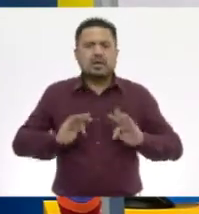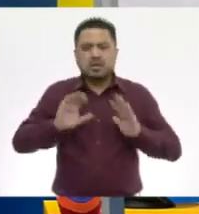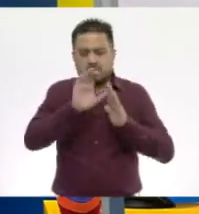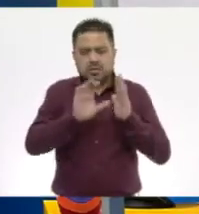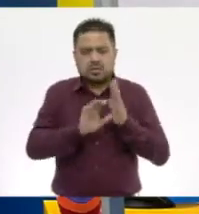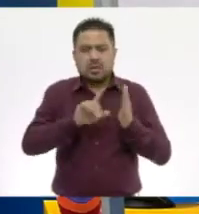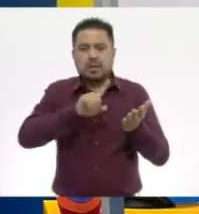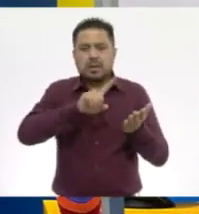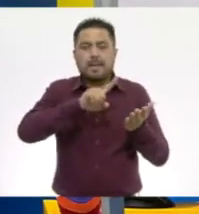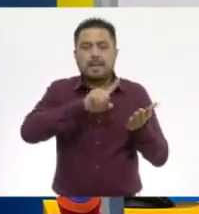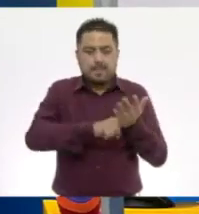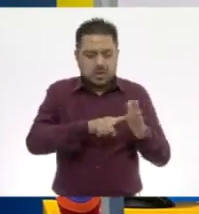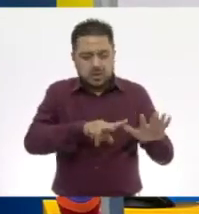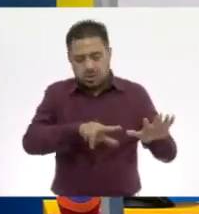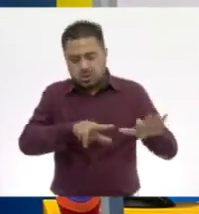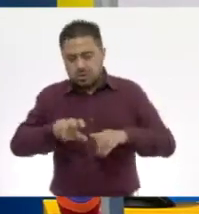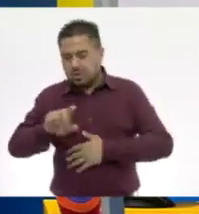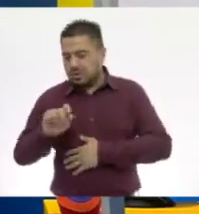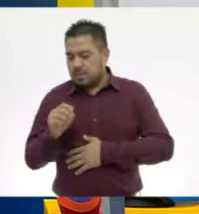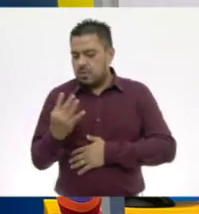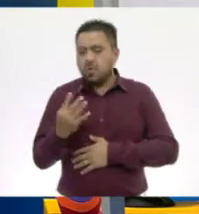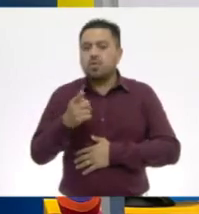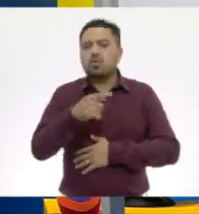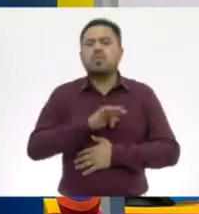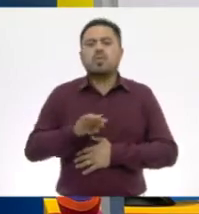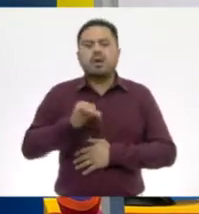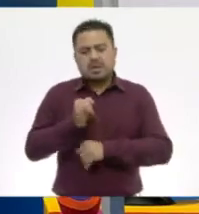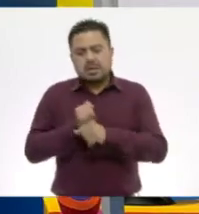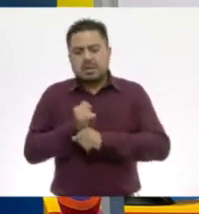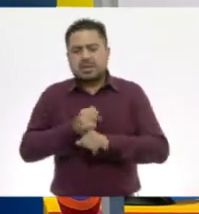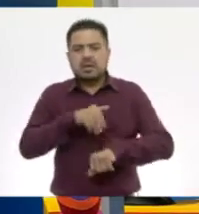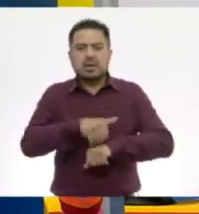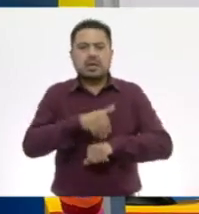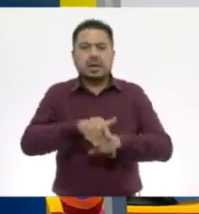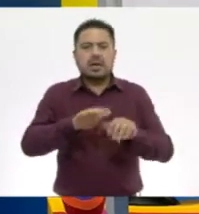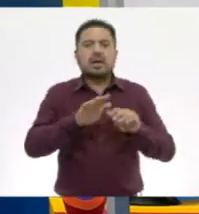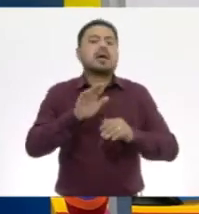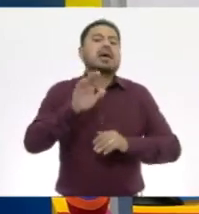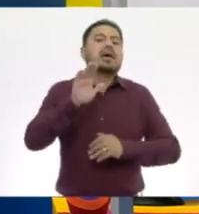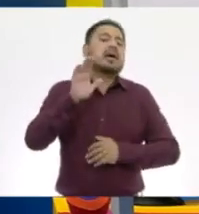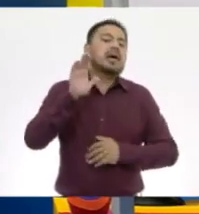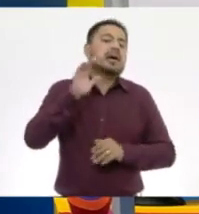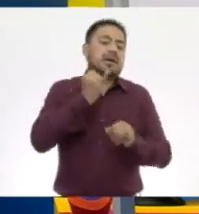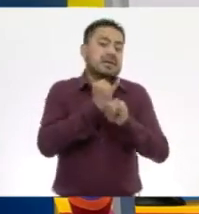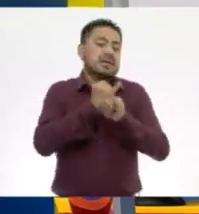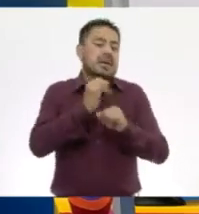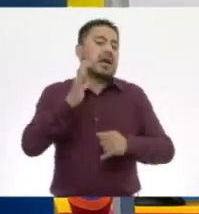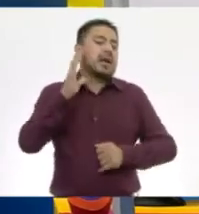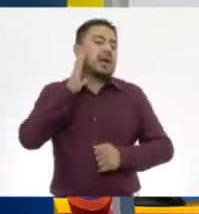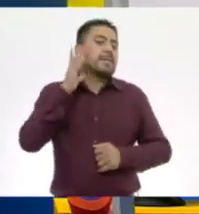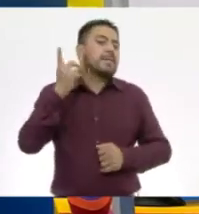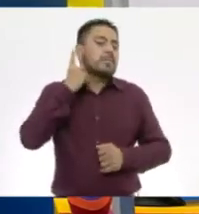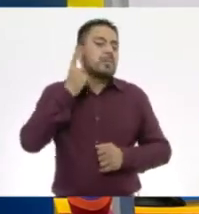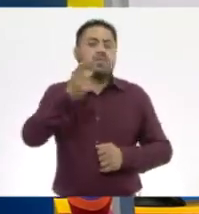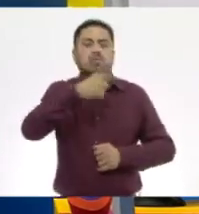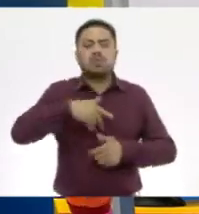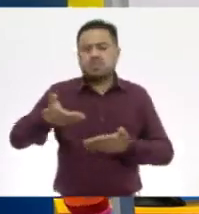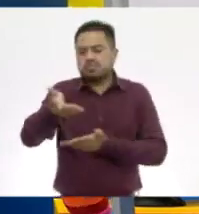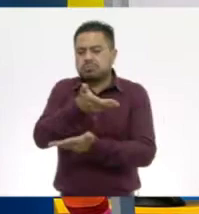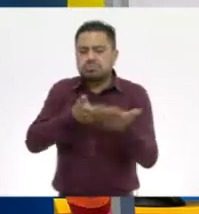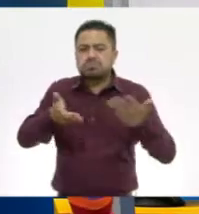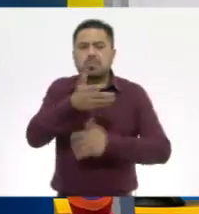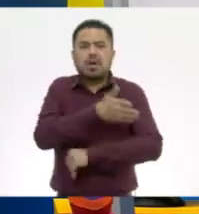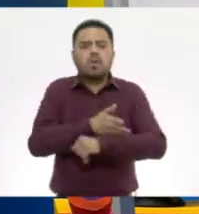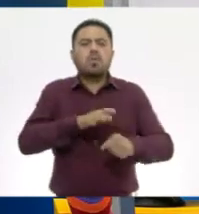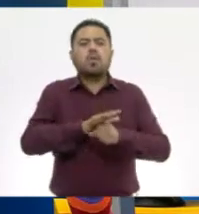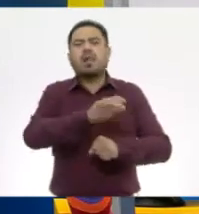de 1824, la cual pueden consultar en la página de la Cámara de Diputados y comenten con sus familias qué